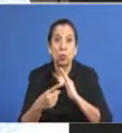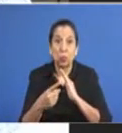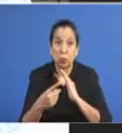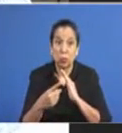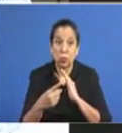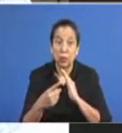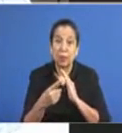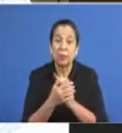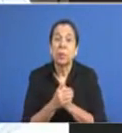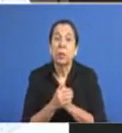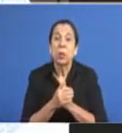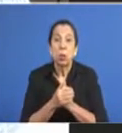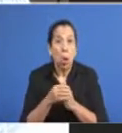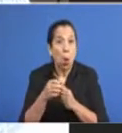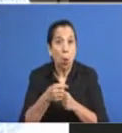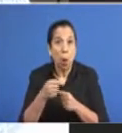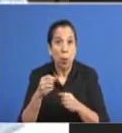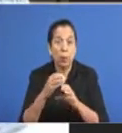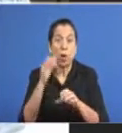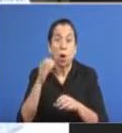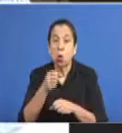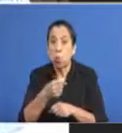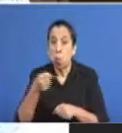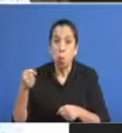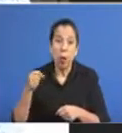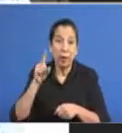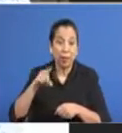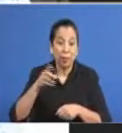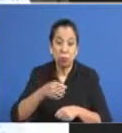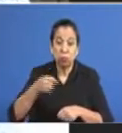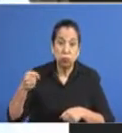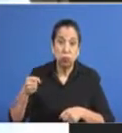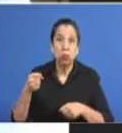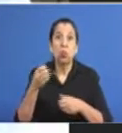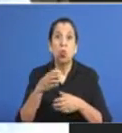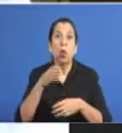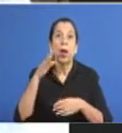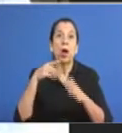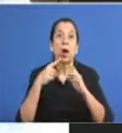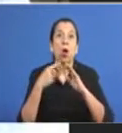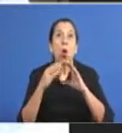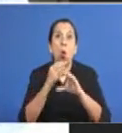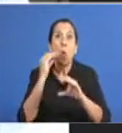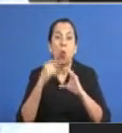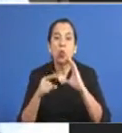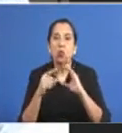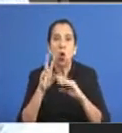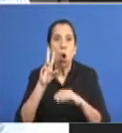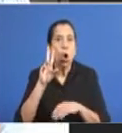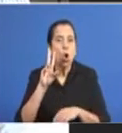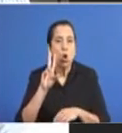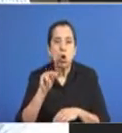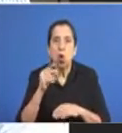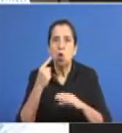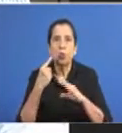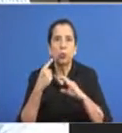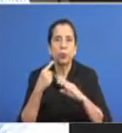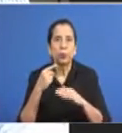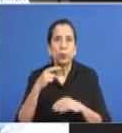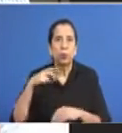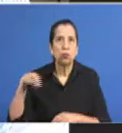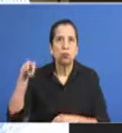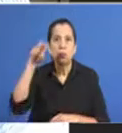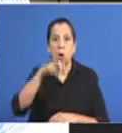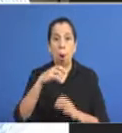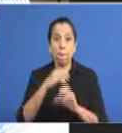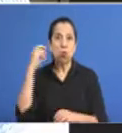tocar las puertas, a tocar las cosas, y nos estemos lavando. No nos subamos en un bus que esté lleno, que haya